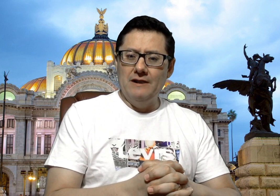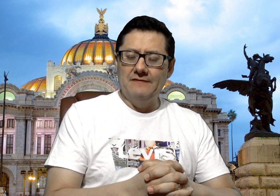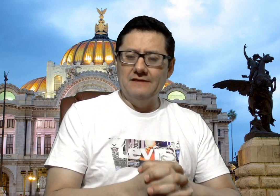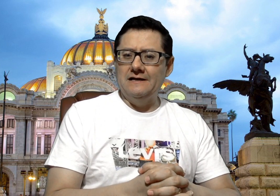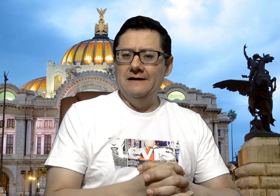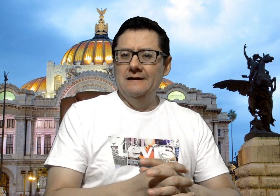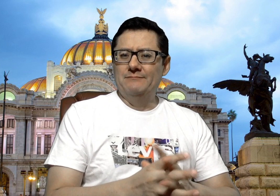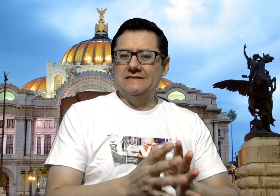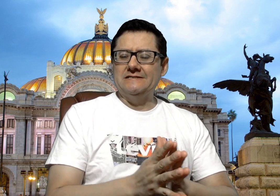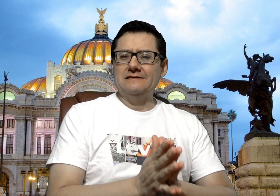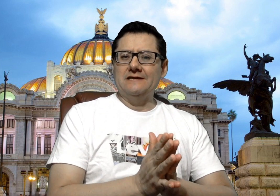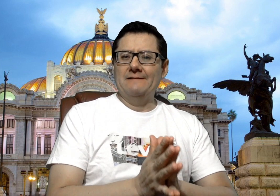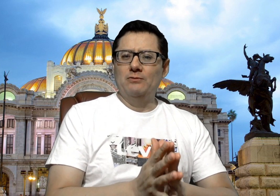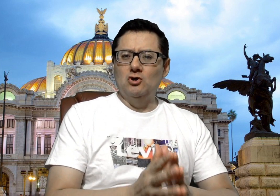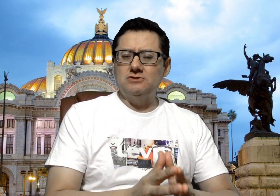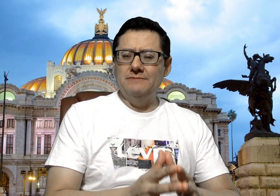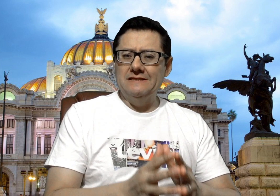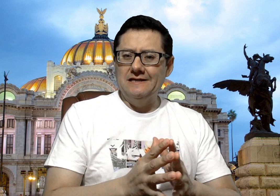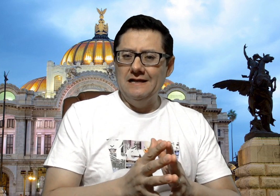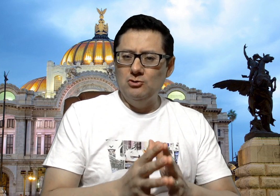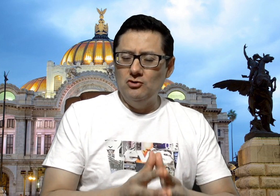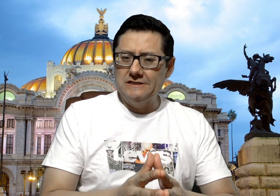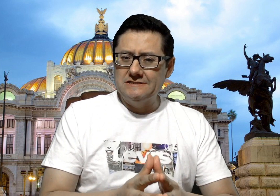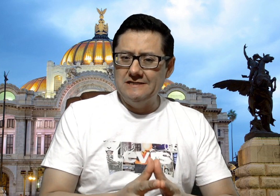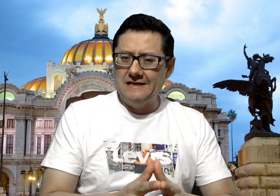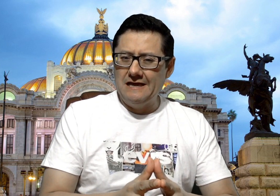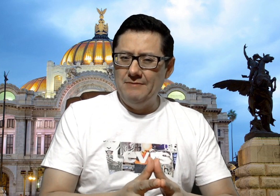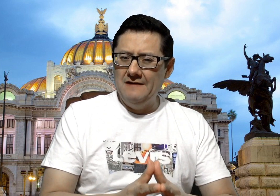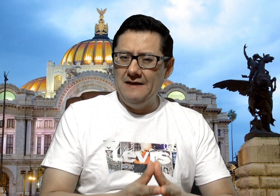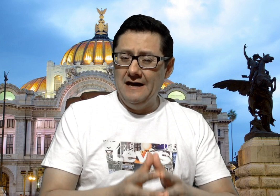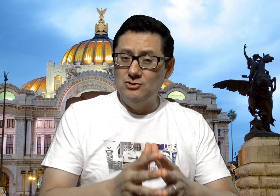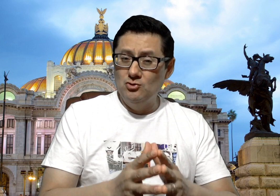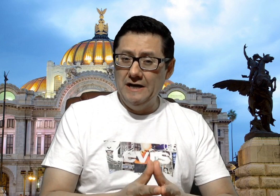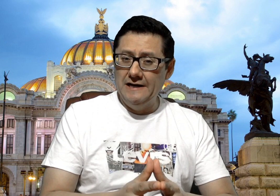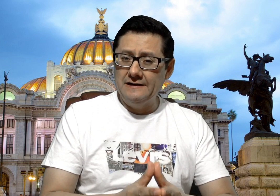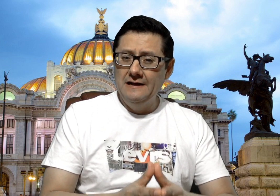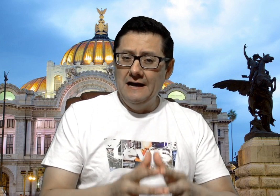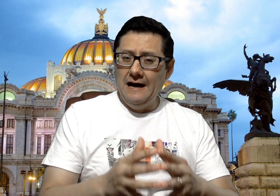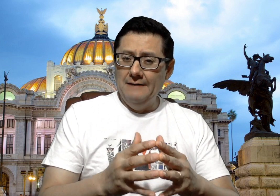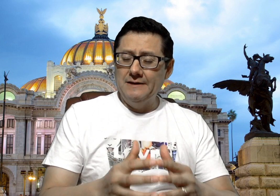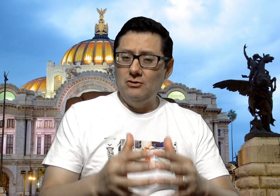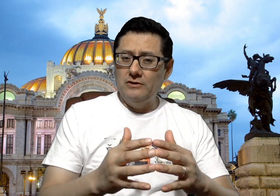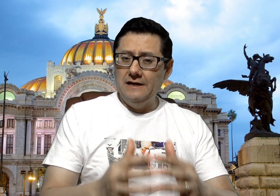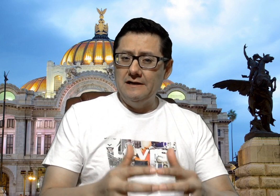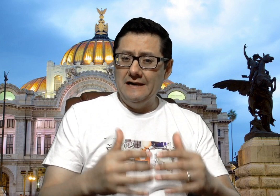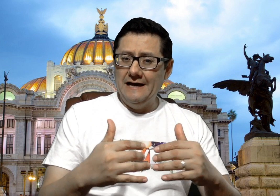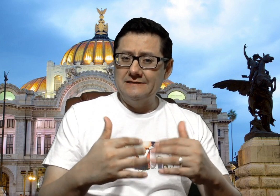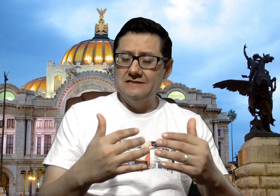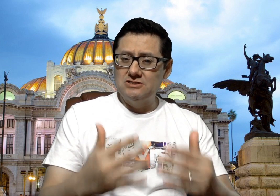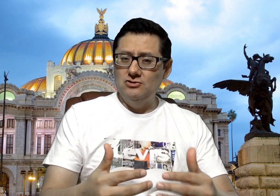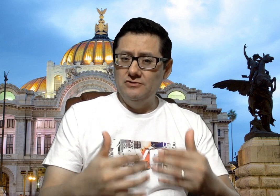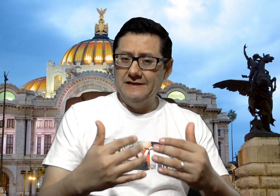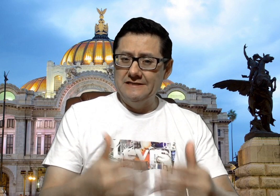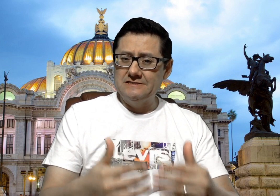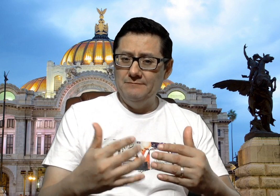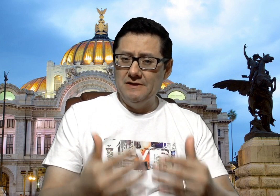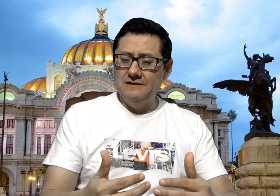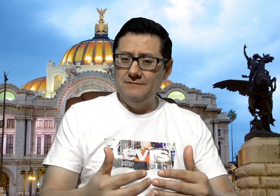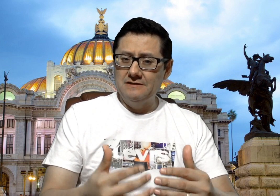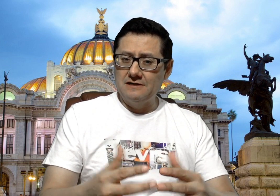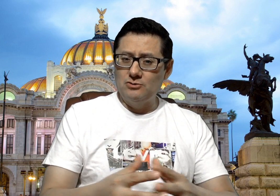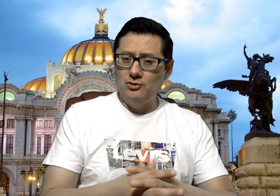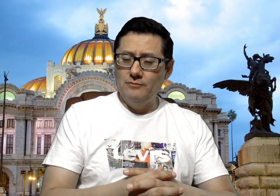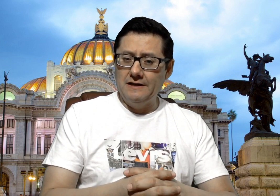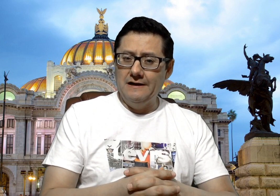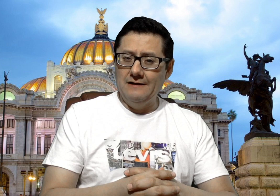el planeta. Presenta dos ventiladores que van a ayudar a mejorar la atención en esta